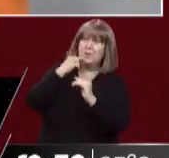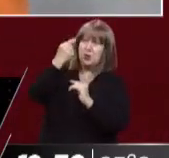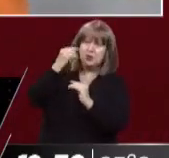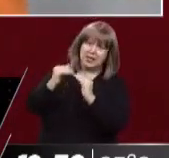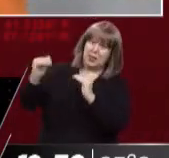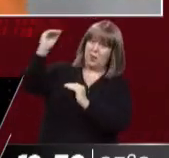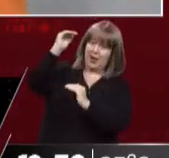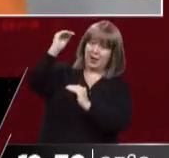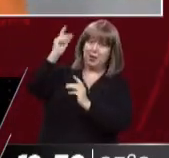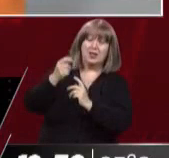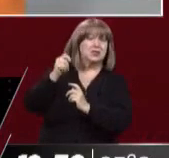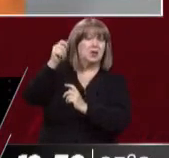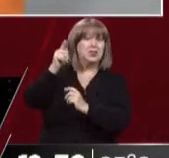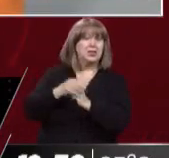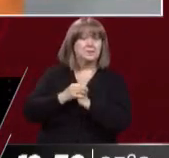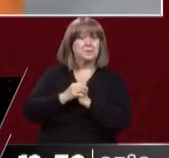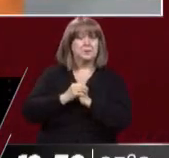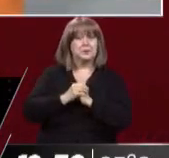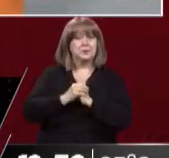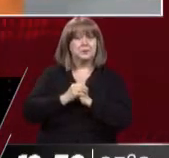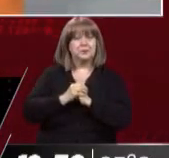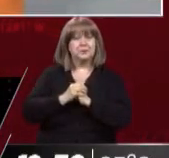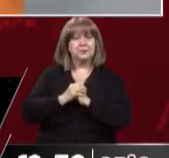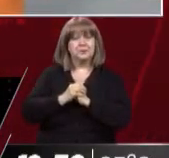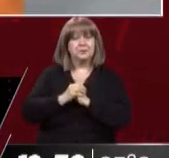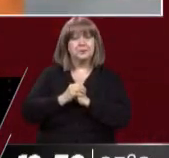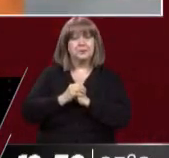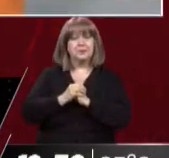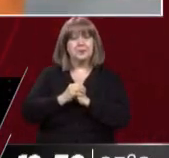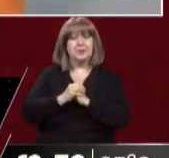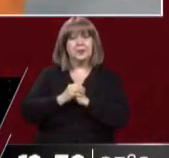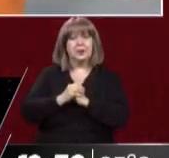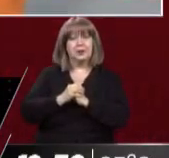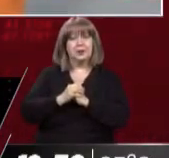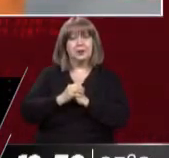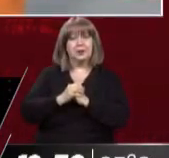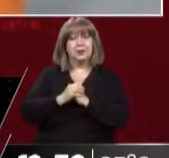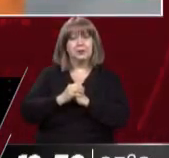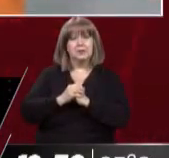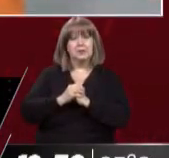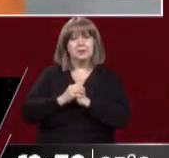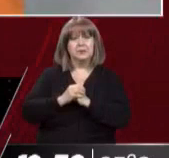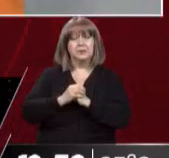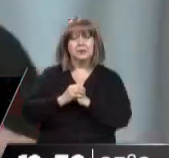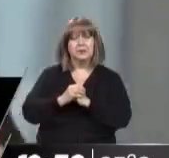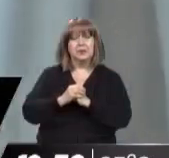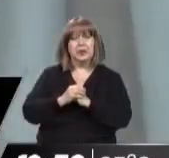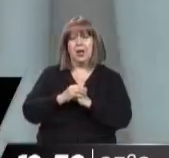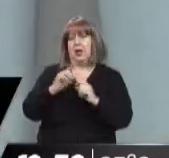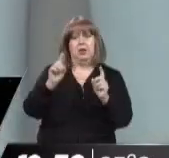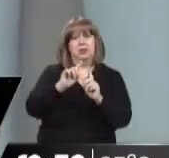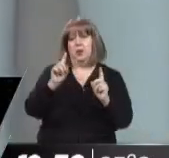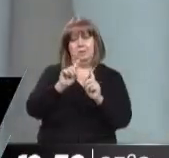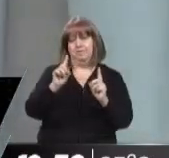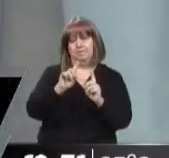el el han hecho la denuncia entre la superintendencia general de salud No